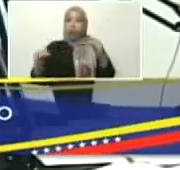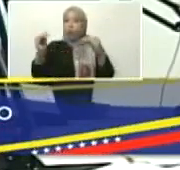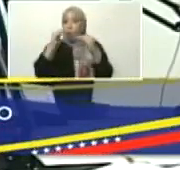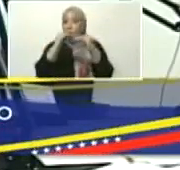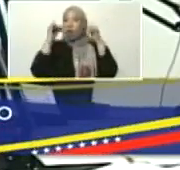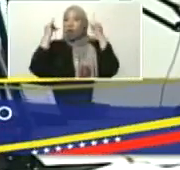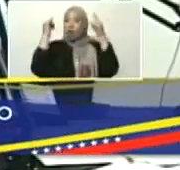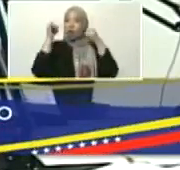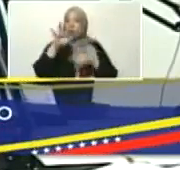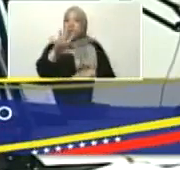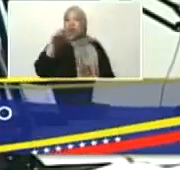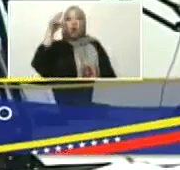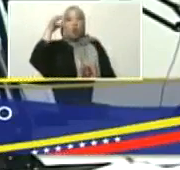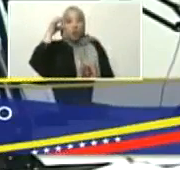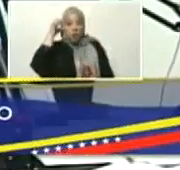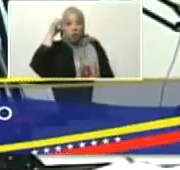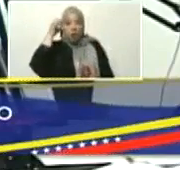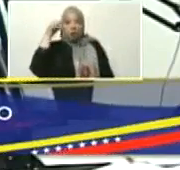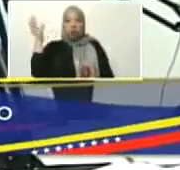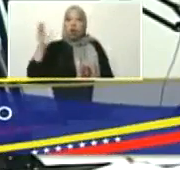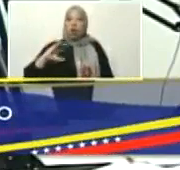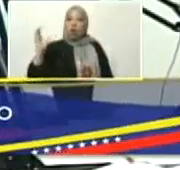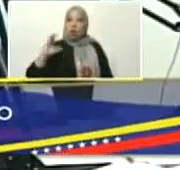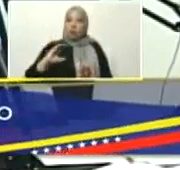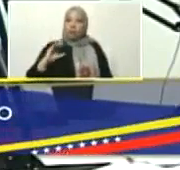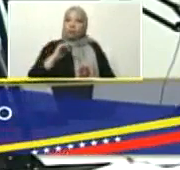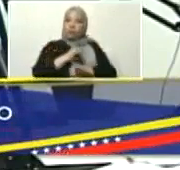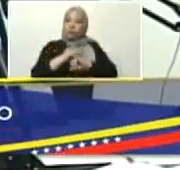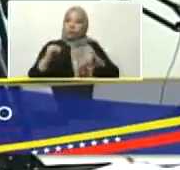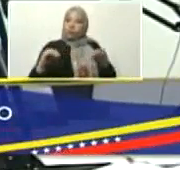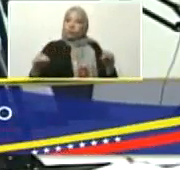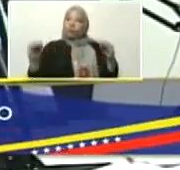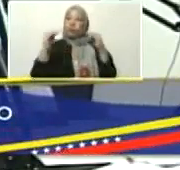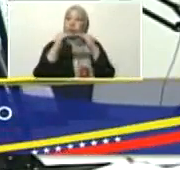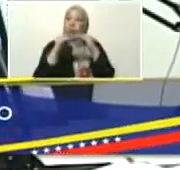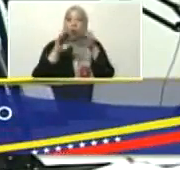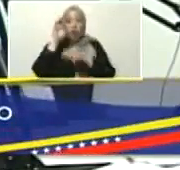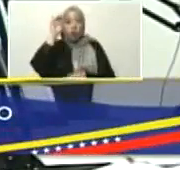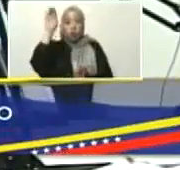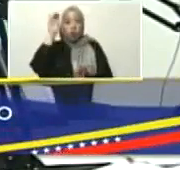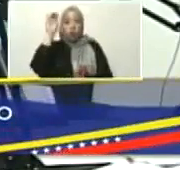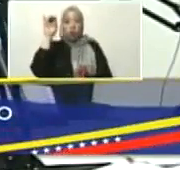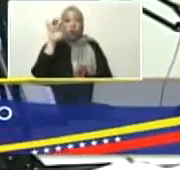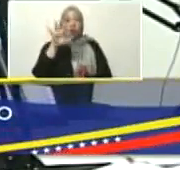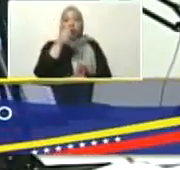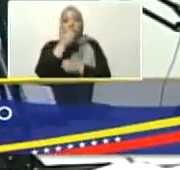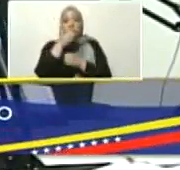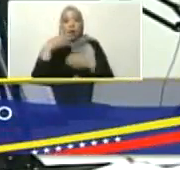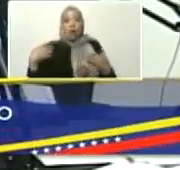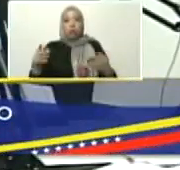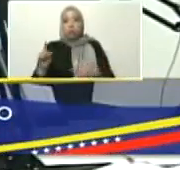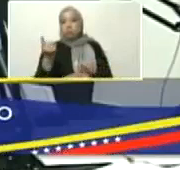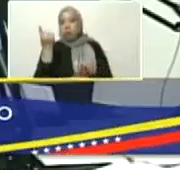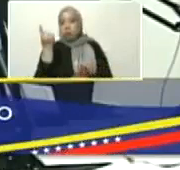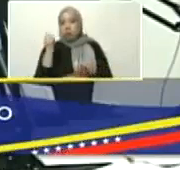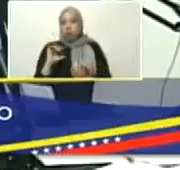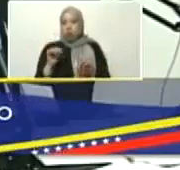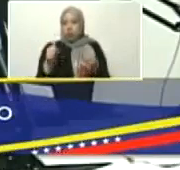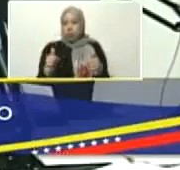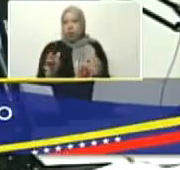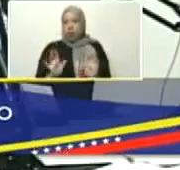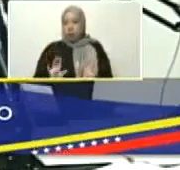festival, el festival de Caracas. Tiene que ser a futuro el gran festival. Ahorita vamos al primer capítulo